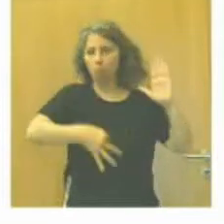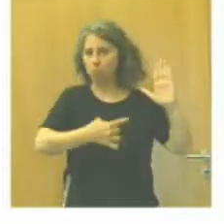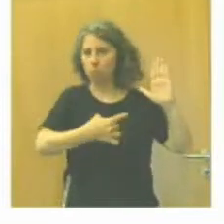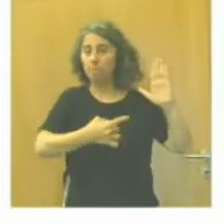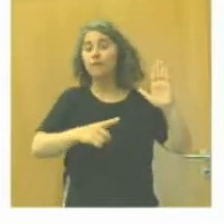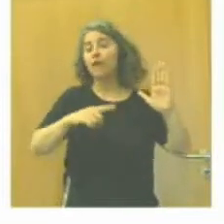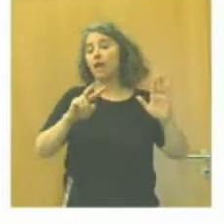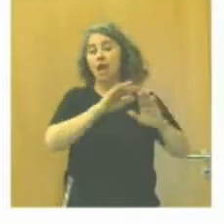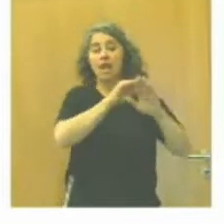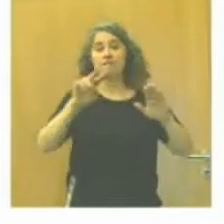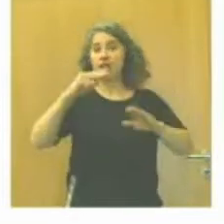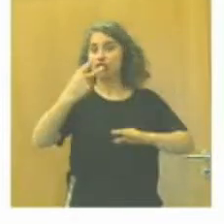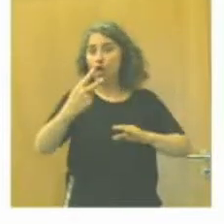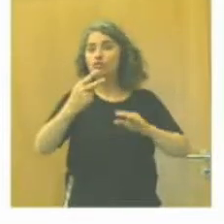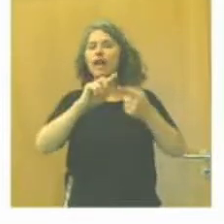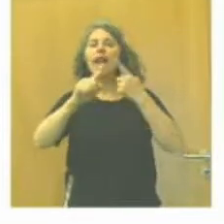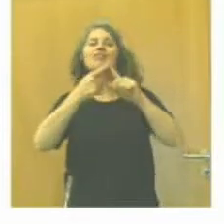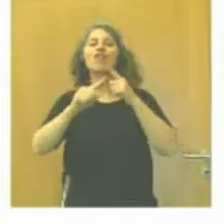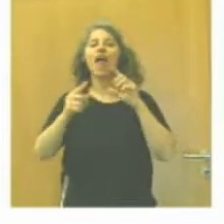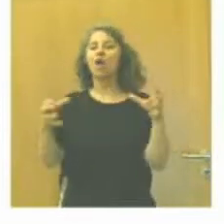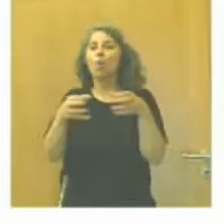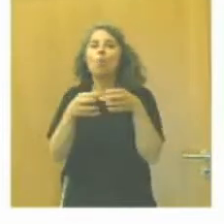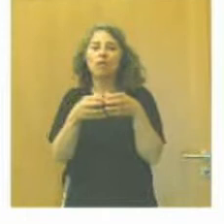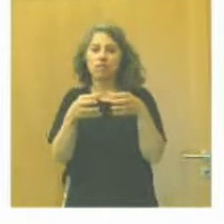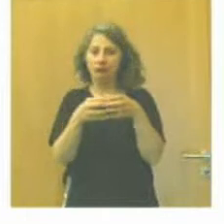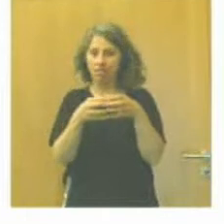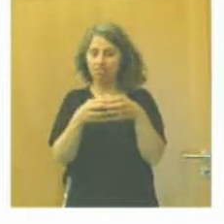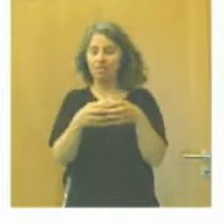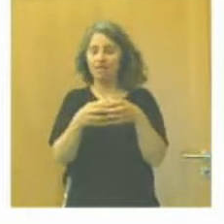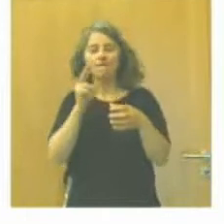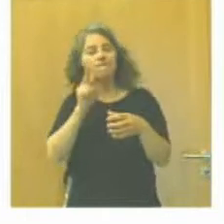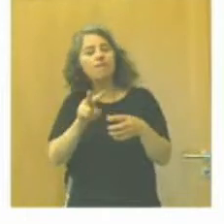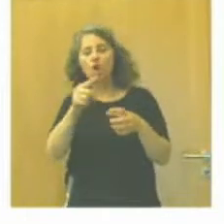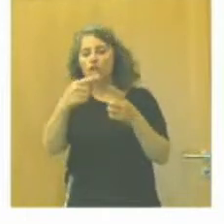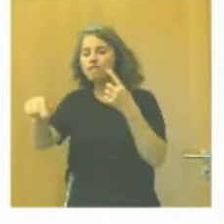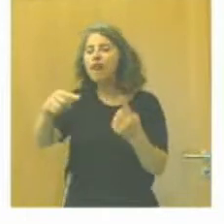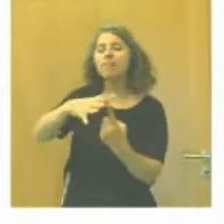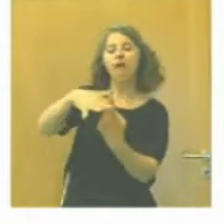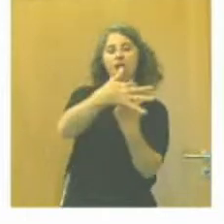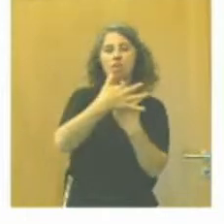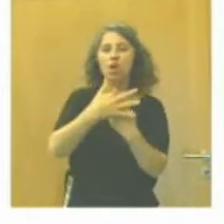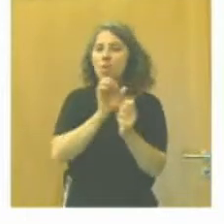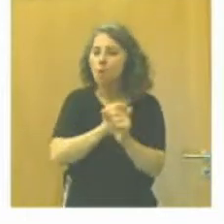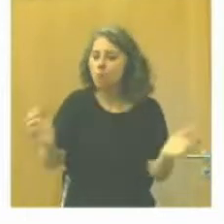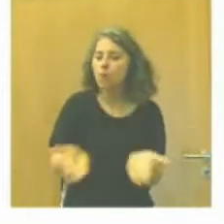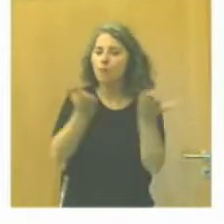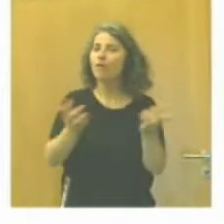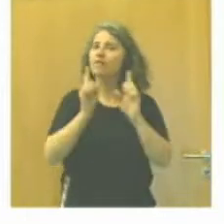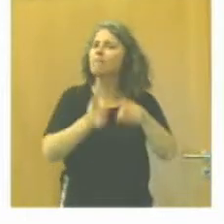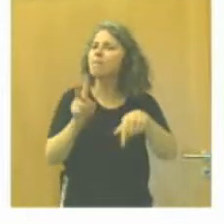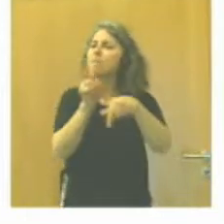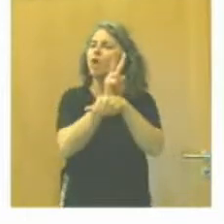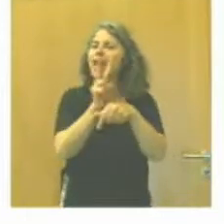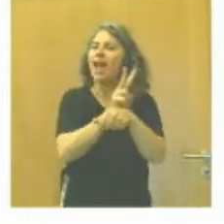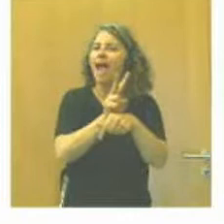A nivel 2, que está relacionado a comunidad, estamos viendo los entornos que pueden promover y proteger la salud